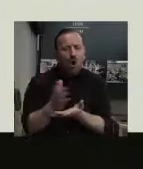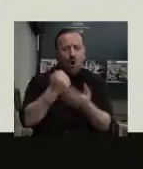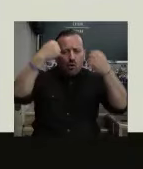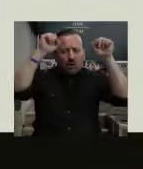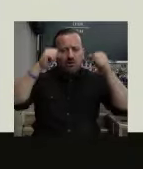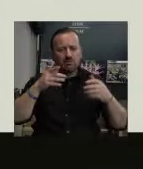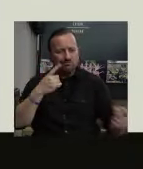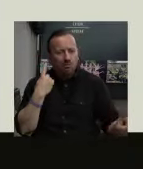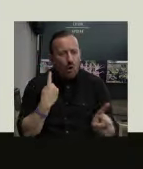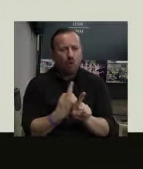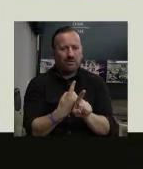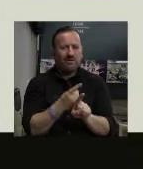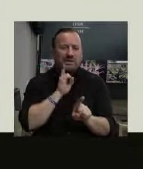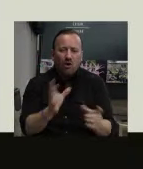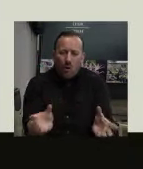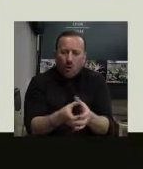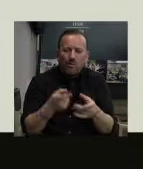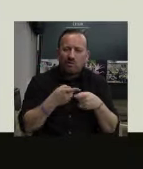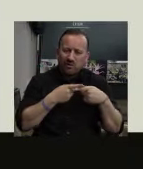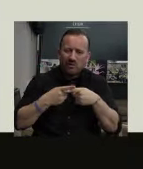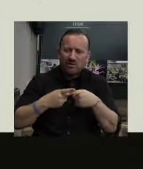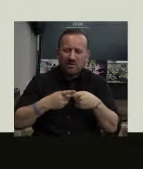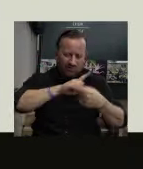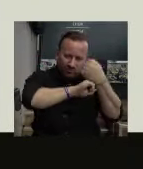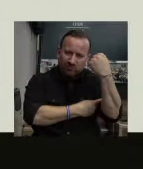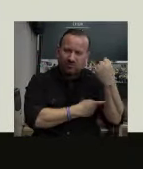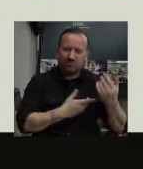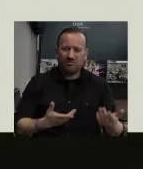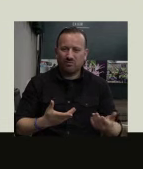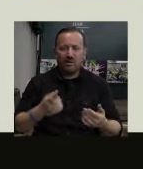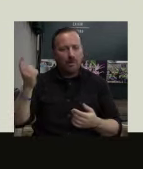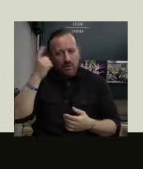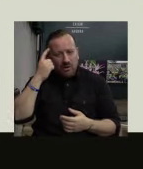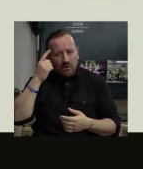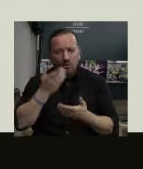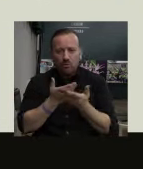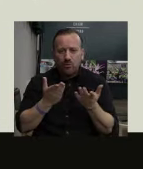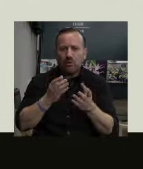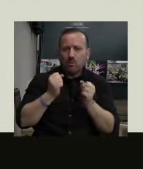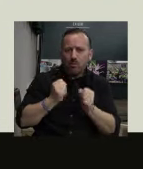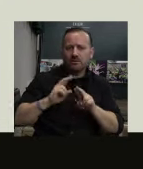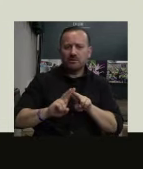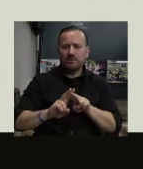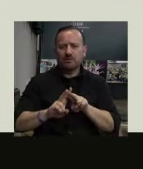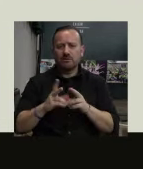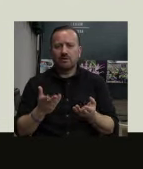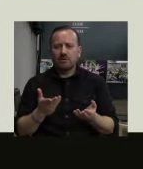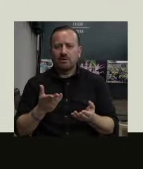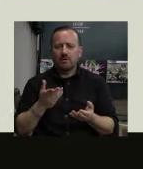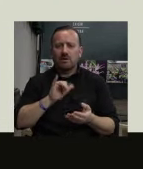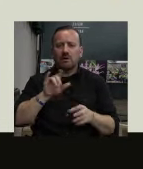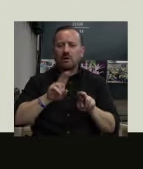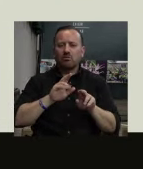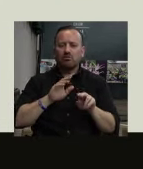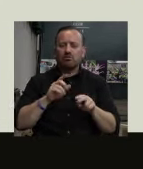juntándose teniendo organizaciones sociales sólidas creyendo en lo que usted es capaz de hacer y poniendo reglas